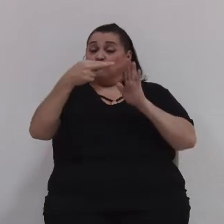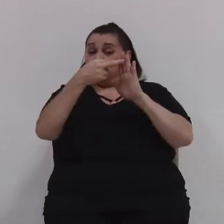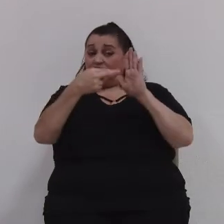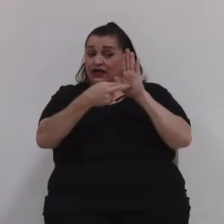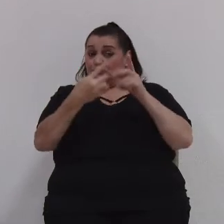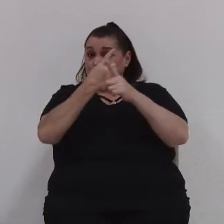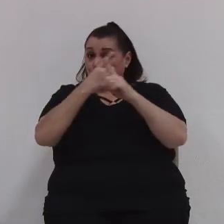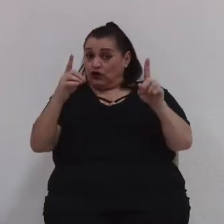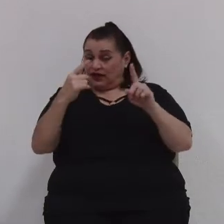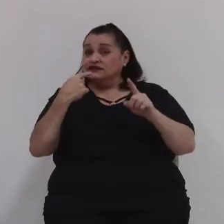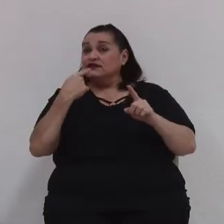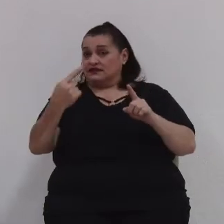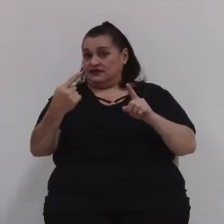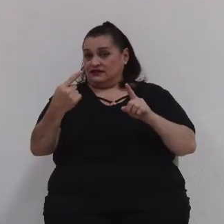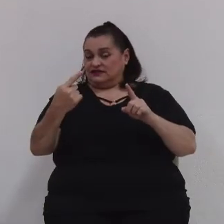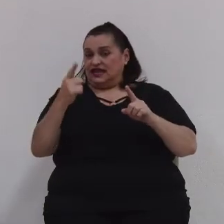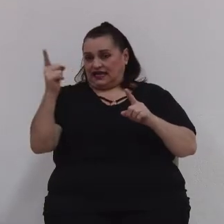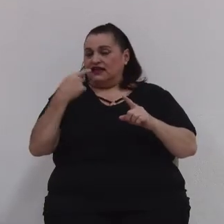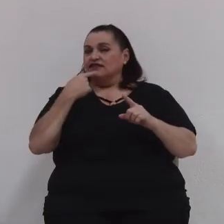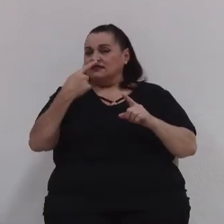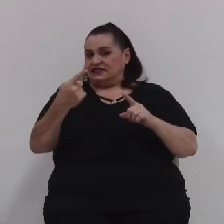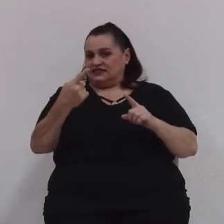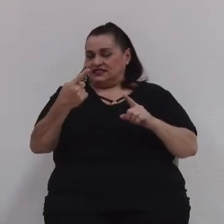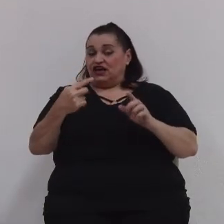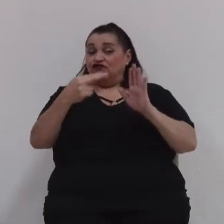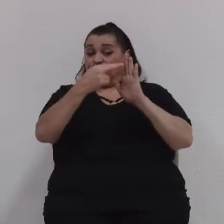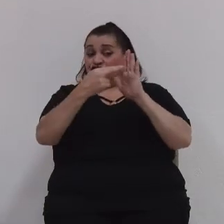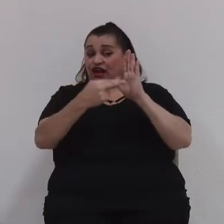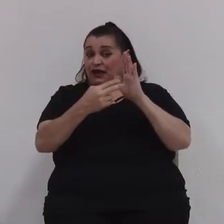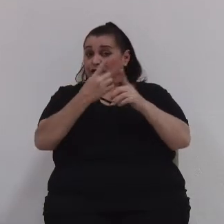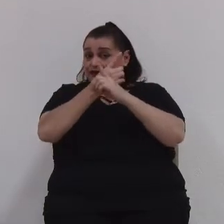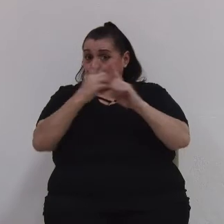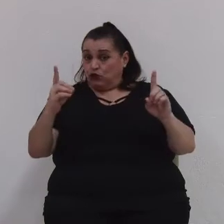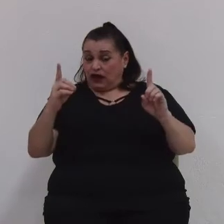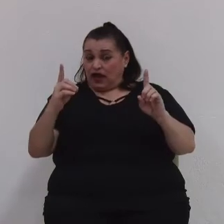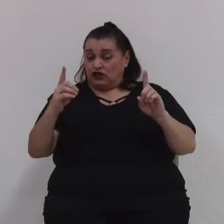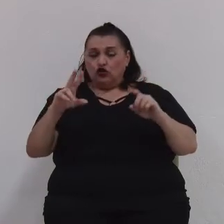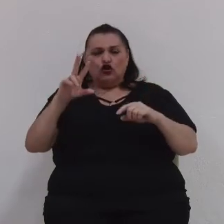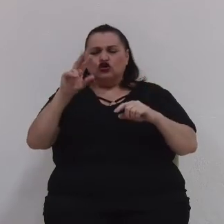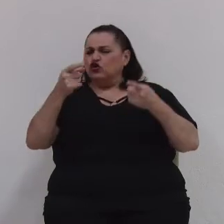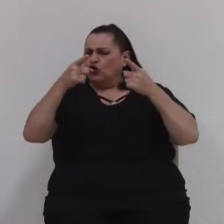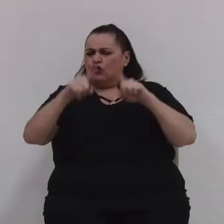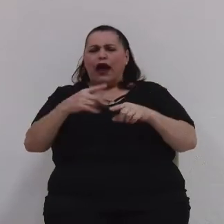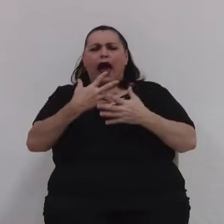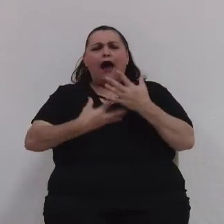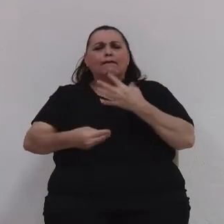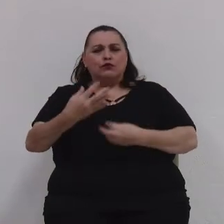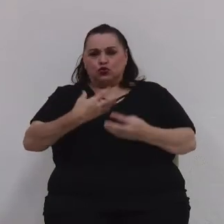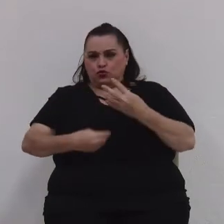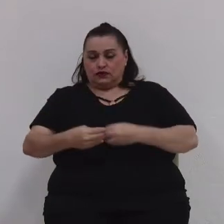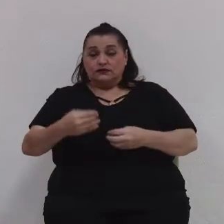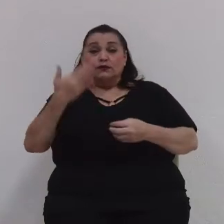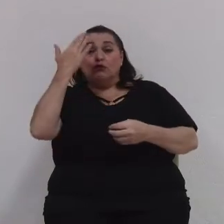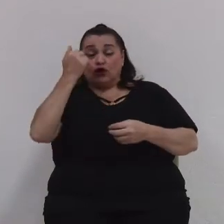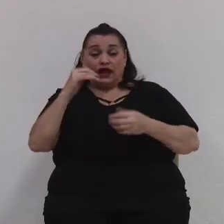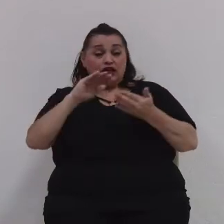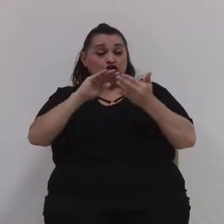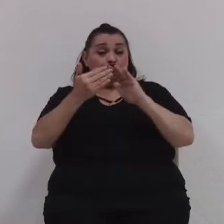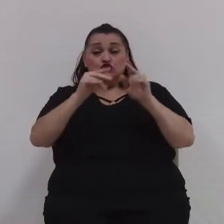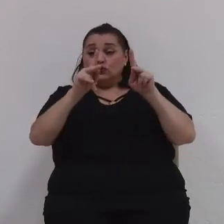democráticos, ha dicho que en los regímenes democráticos no se dan las hambrunas porque la